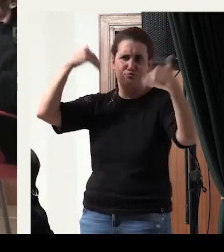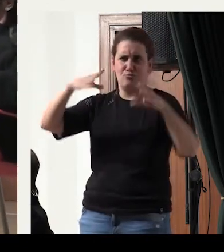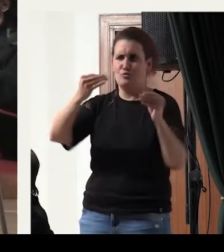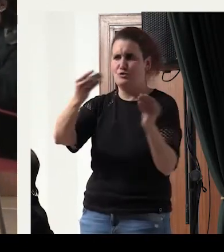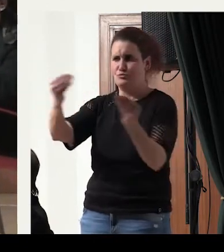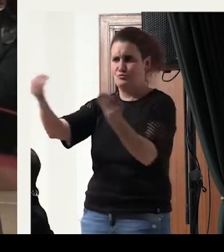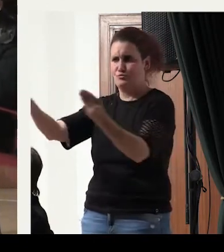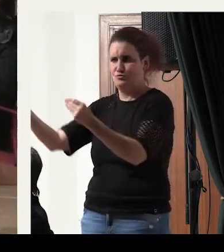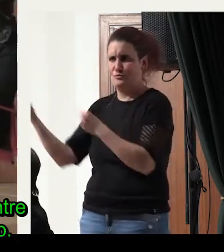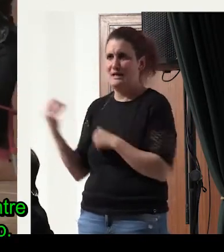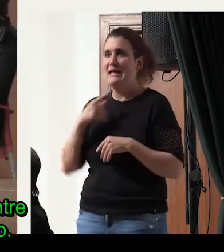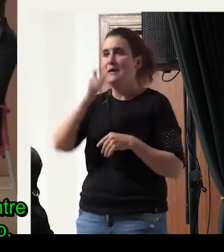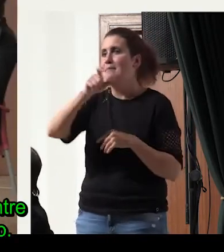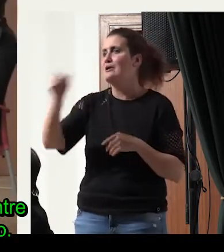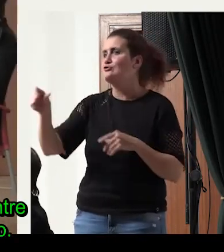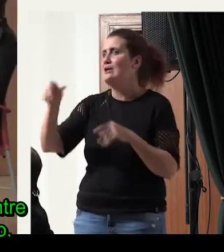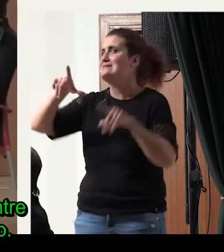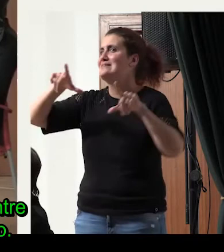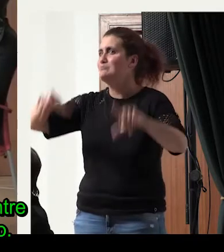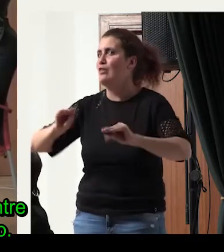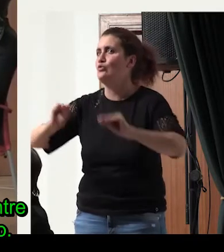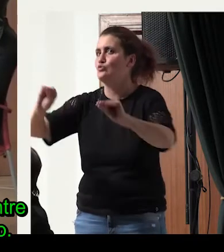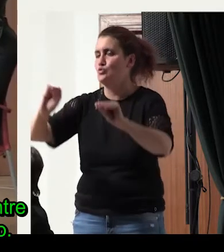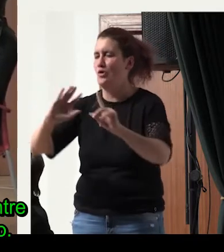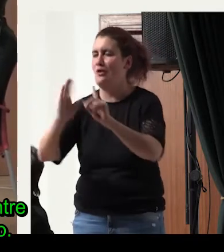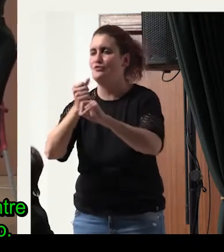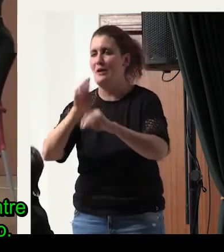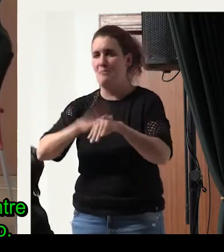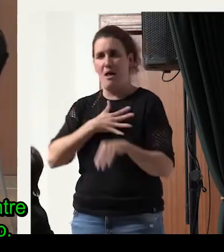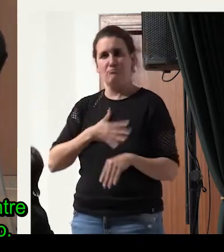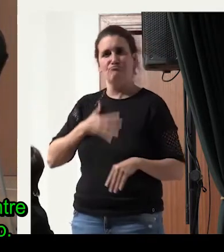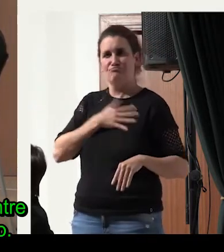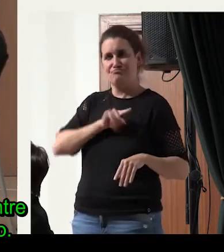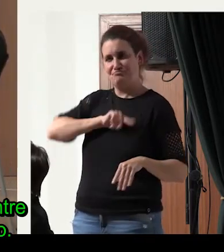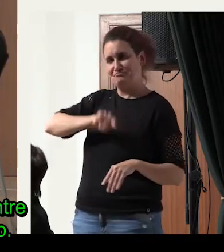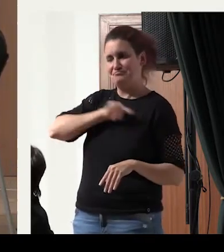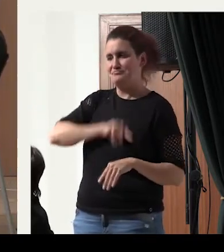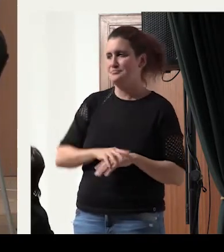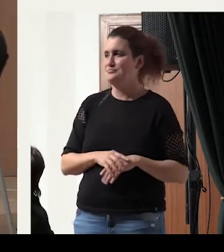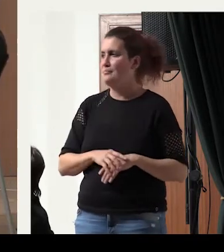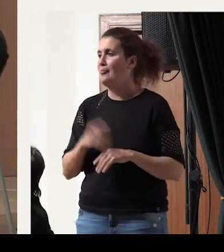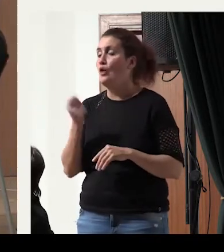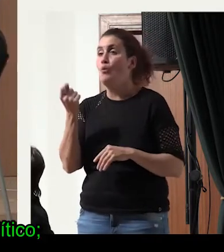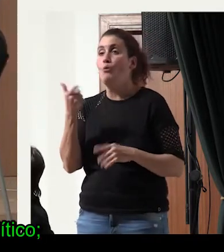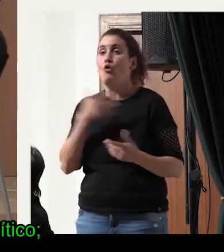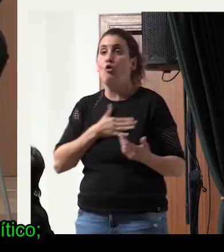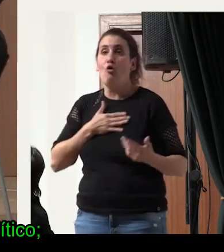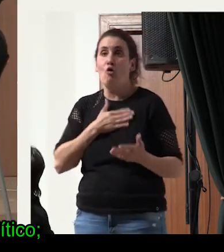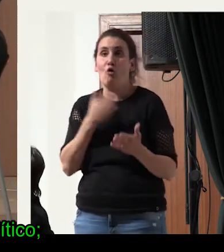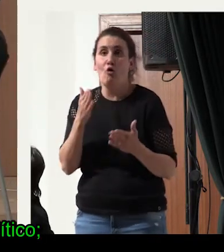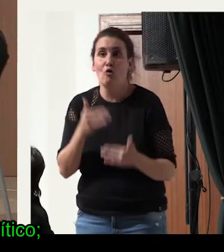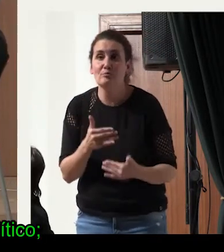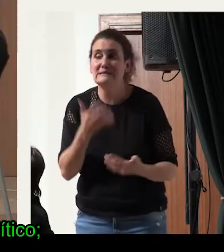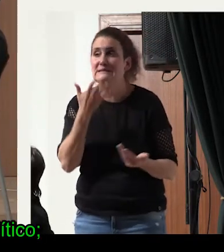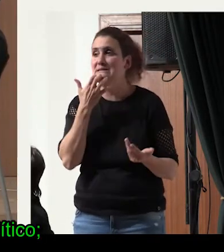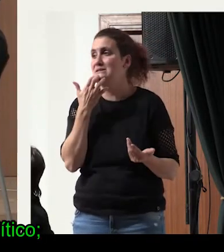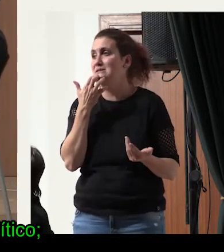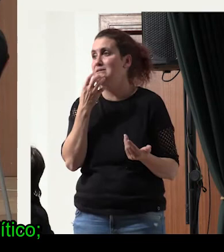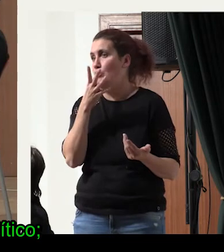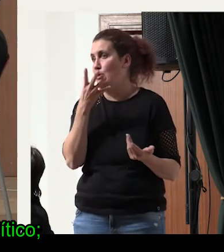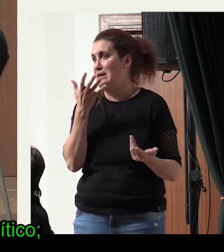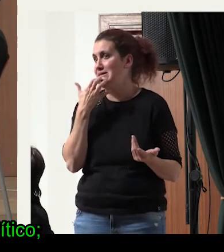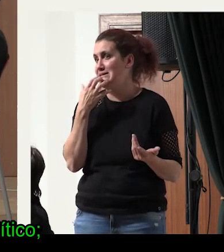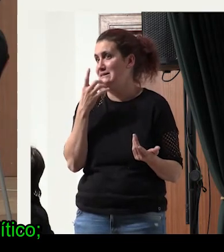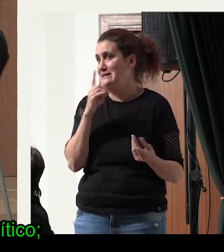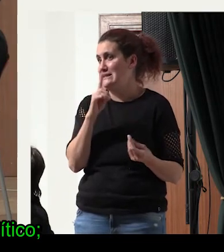cosas distintas, fórmulas muy distintas, y también que la gente encuentre como su espacio también para estar a gusto, ¿no? Uh-huh. Un poquito incómodas, porque si